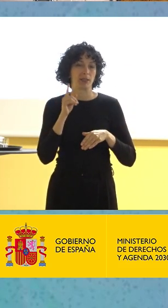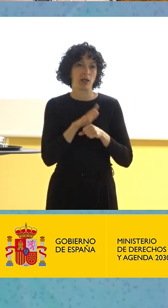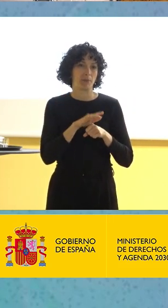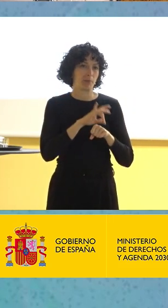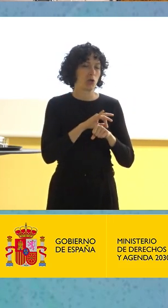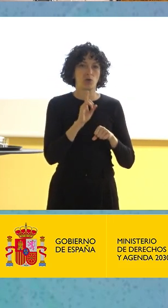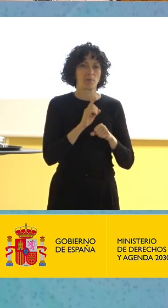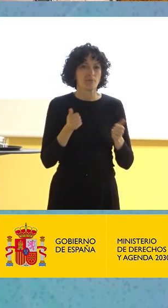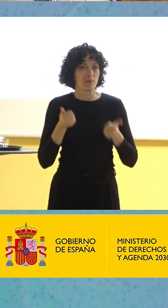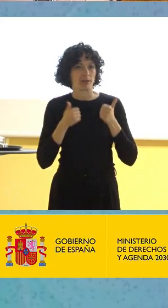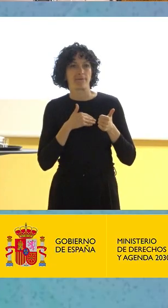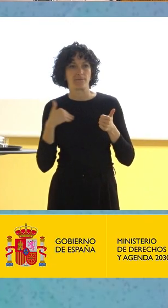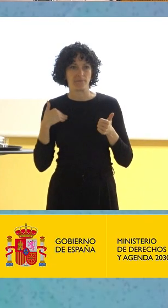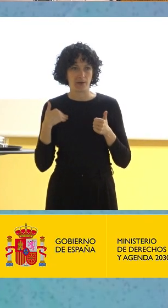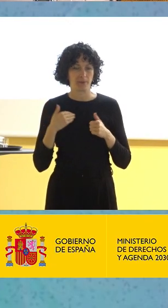ámbito sanitario.